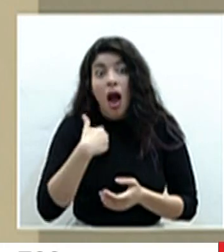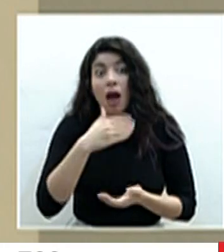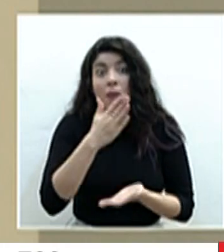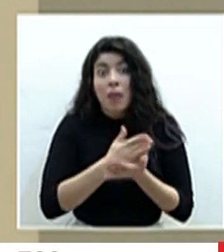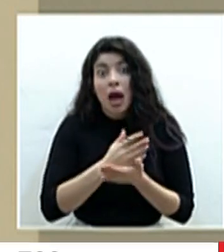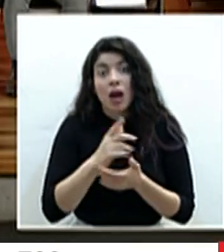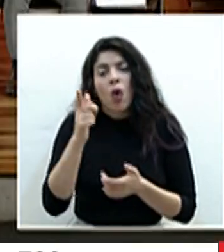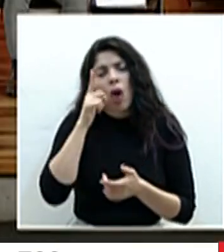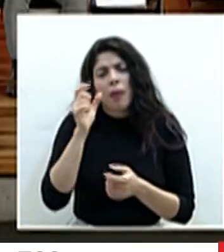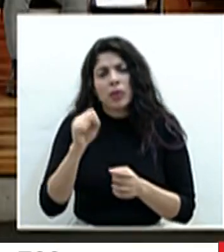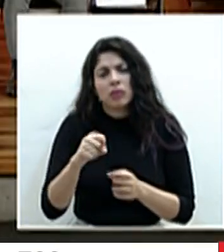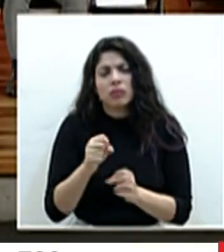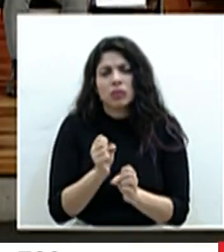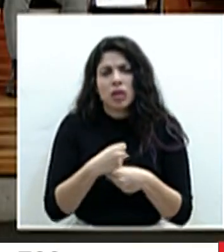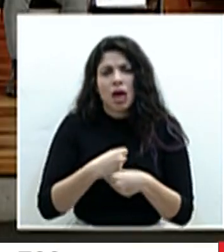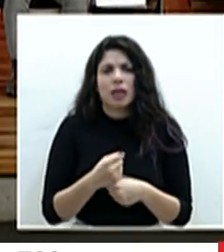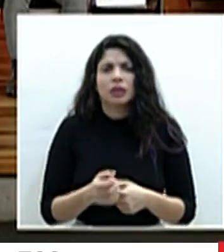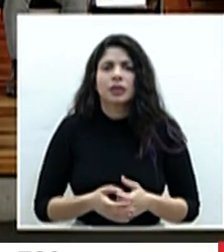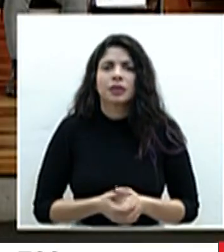lo haremos.